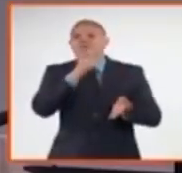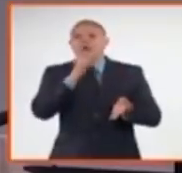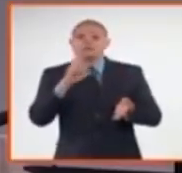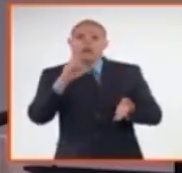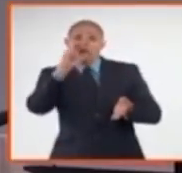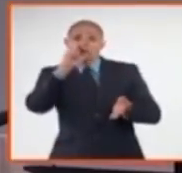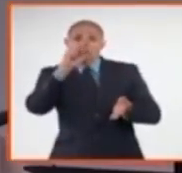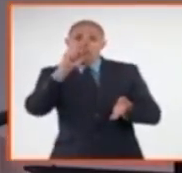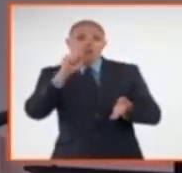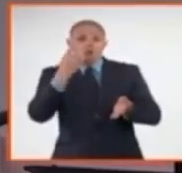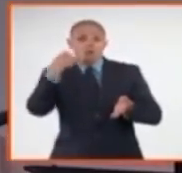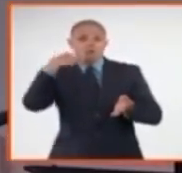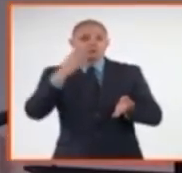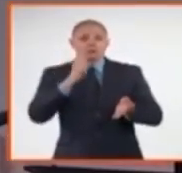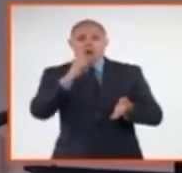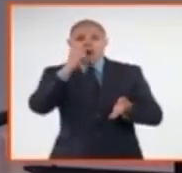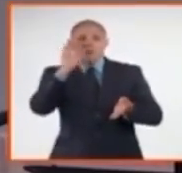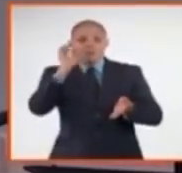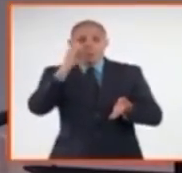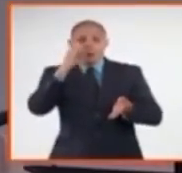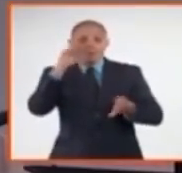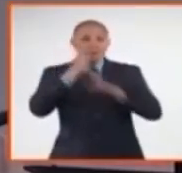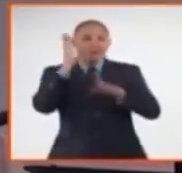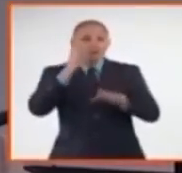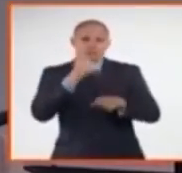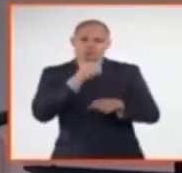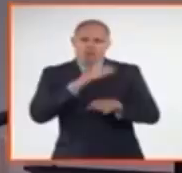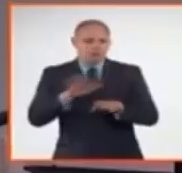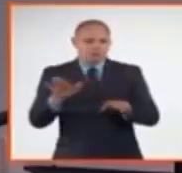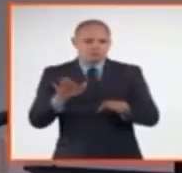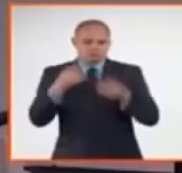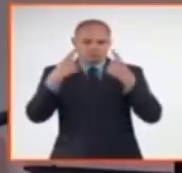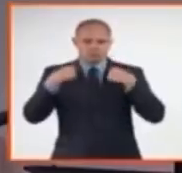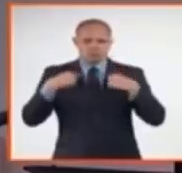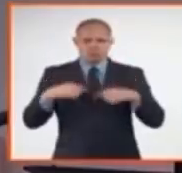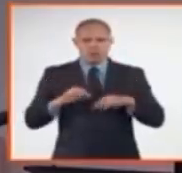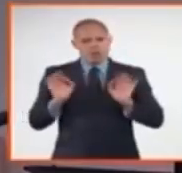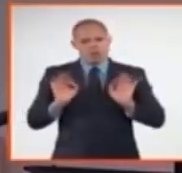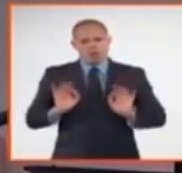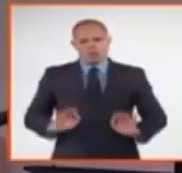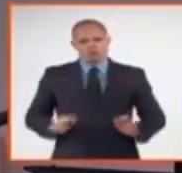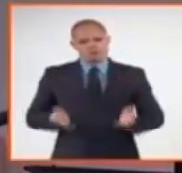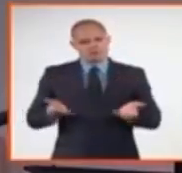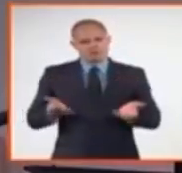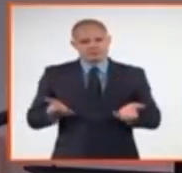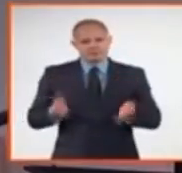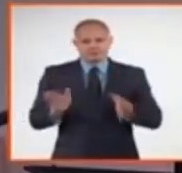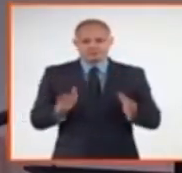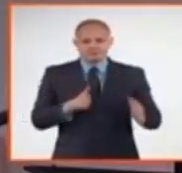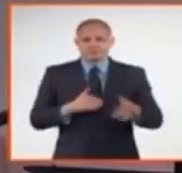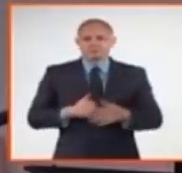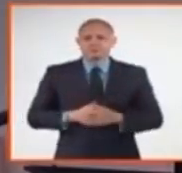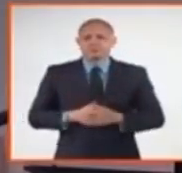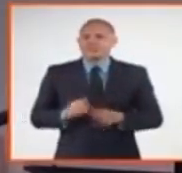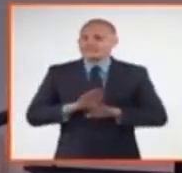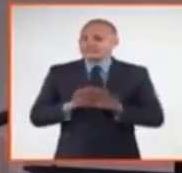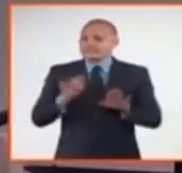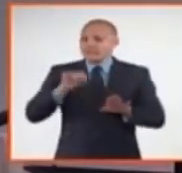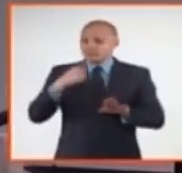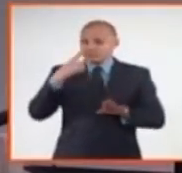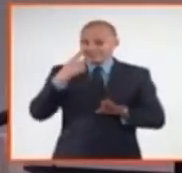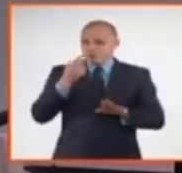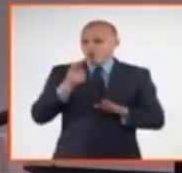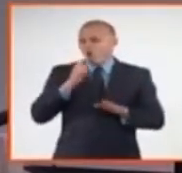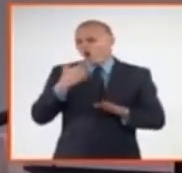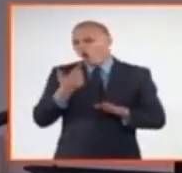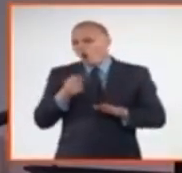de que como con frecuencia lo que se mide por los sistemas diagnósticos los sistemas de medición de las inmunoglobulinas miden y gm y